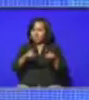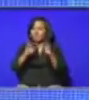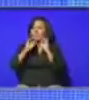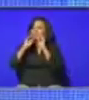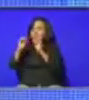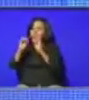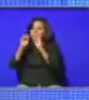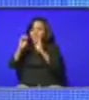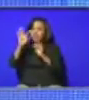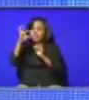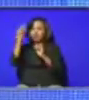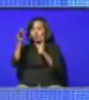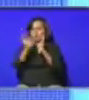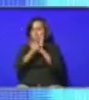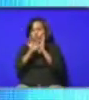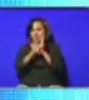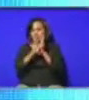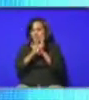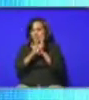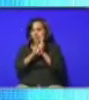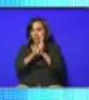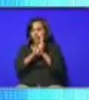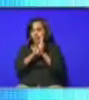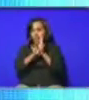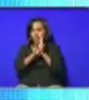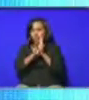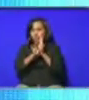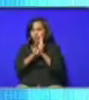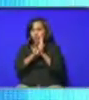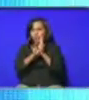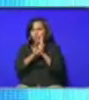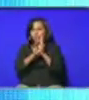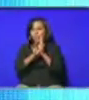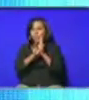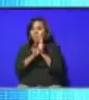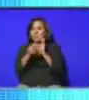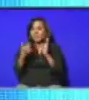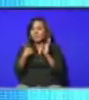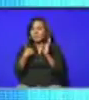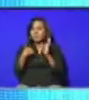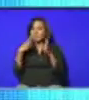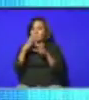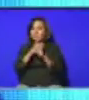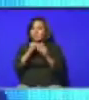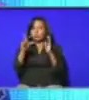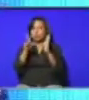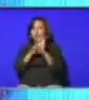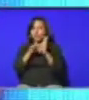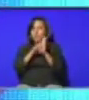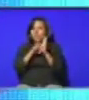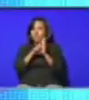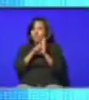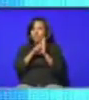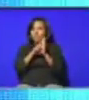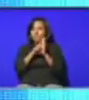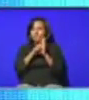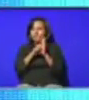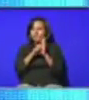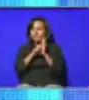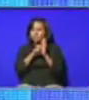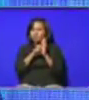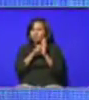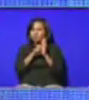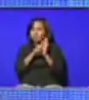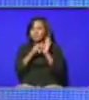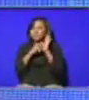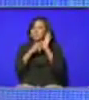técnico. Por supuesto que tiene que haber una gobernanza, se tiene que establecer una ley que establezca muchos elementos.